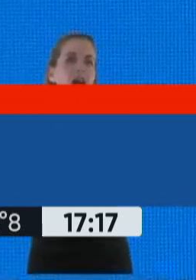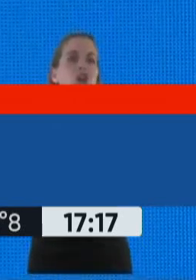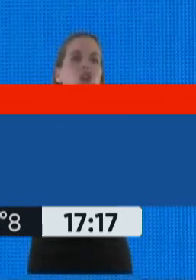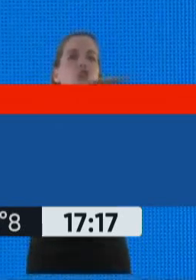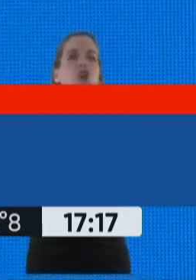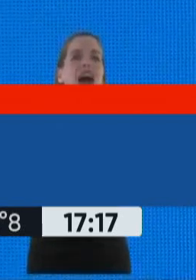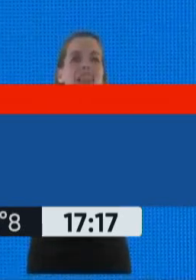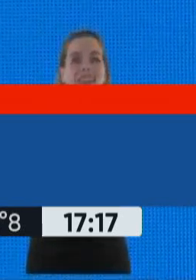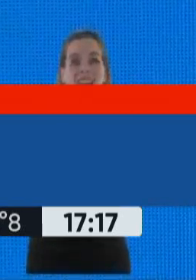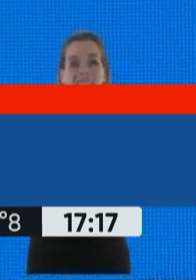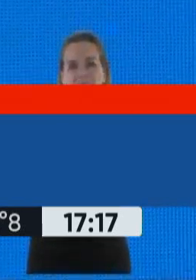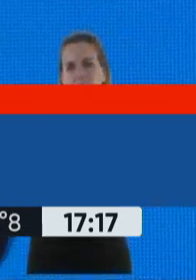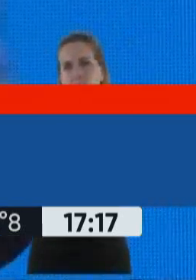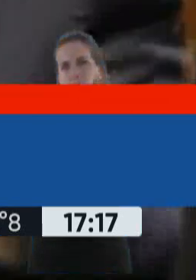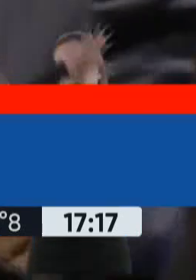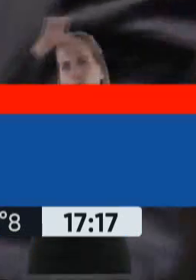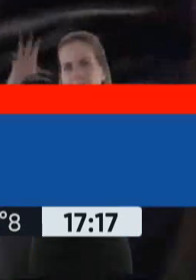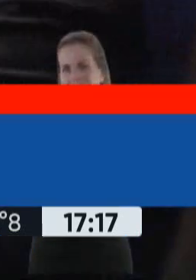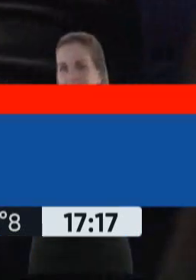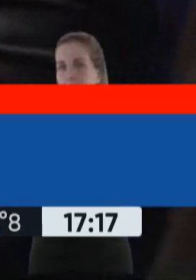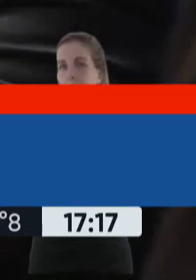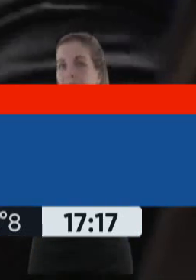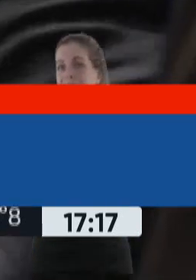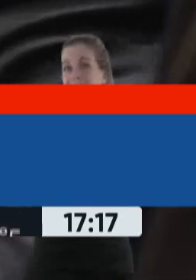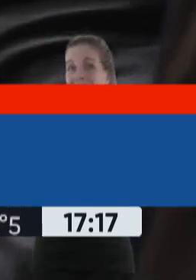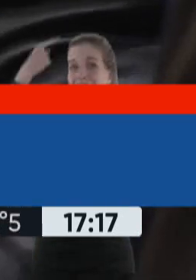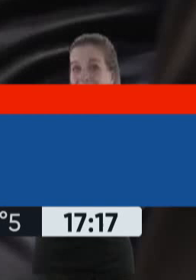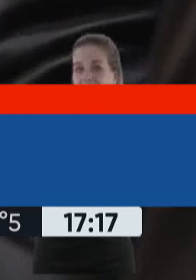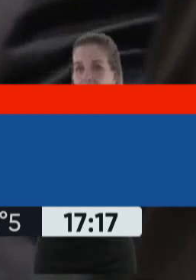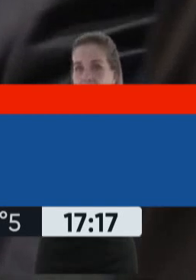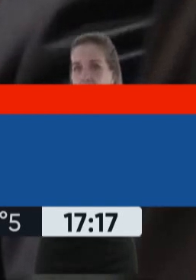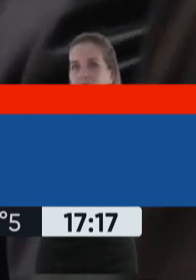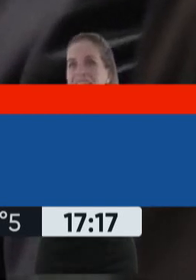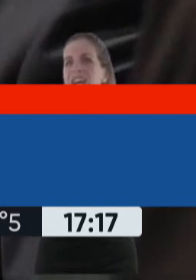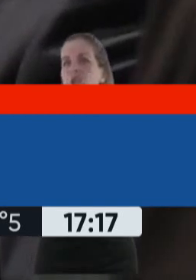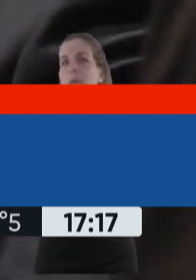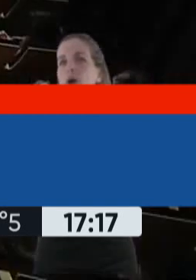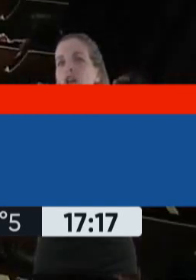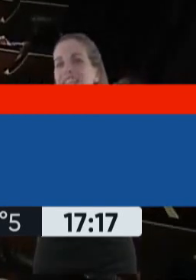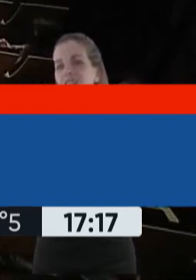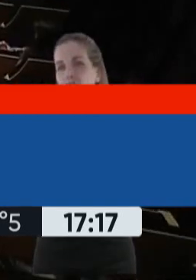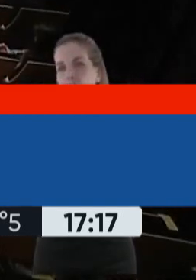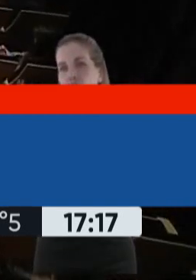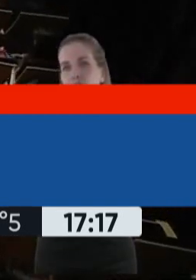para mostrarnos. La semana que viene, Cato, vamos a Mar del Plata y vamos a poner en marcha